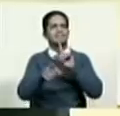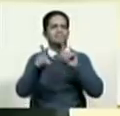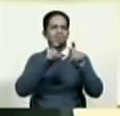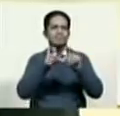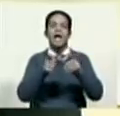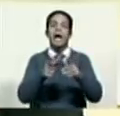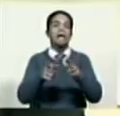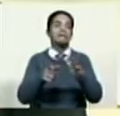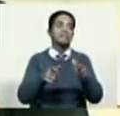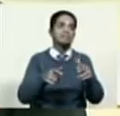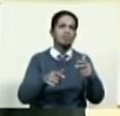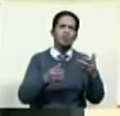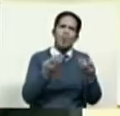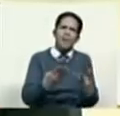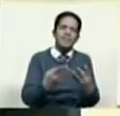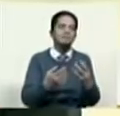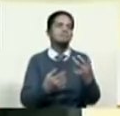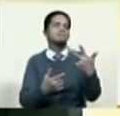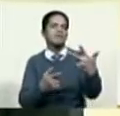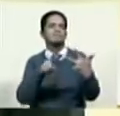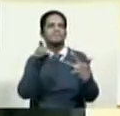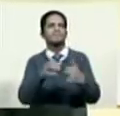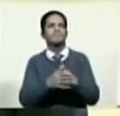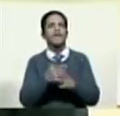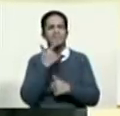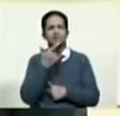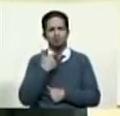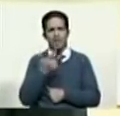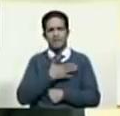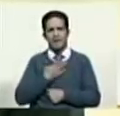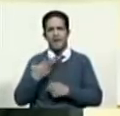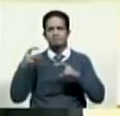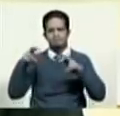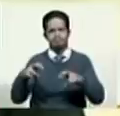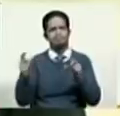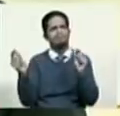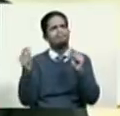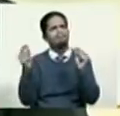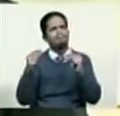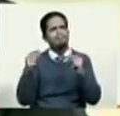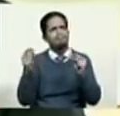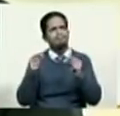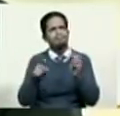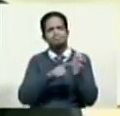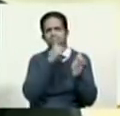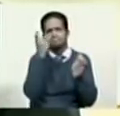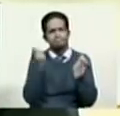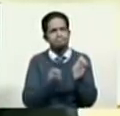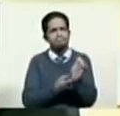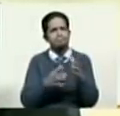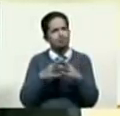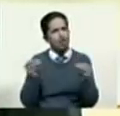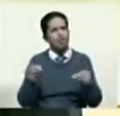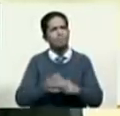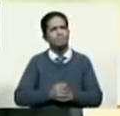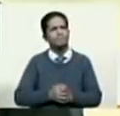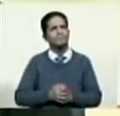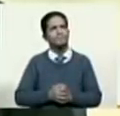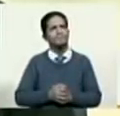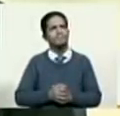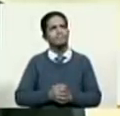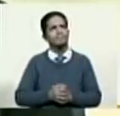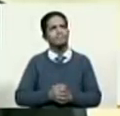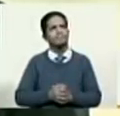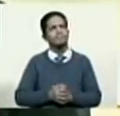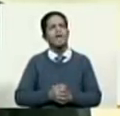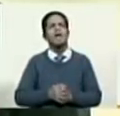intentos de diálogo. Usted dice que está dispuesto a sentarse a dialogar de todo. Esos intentos incluyen